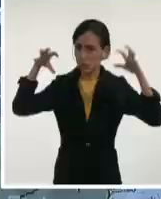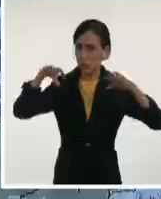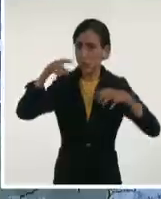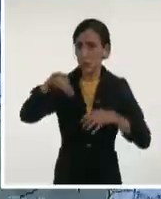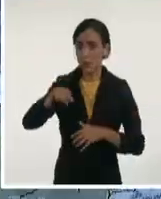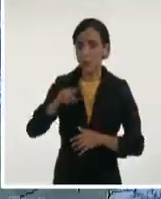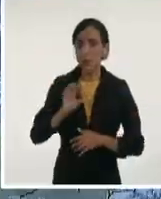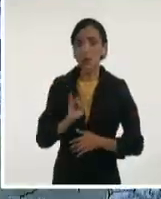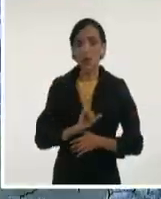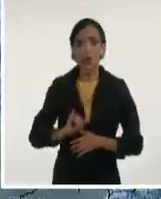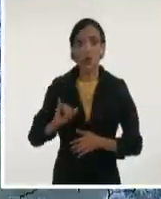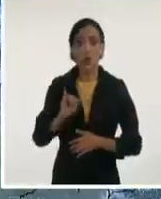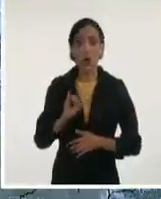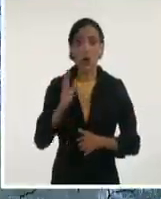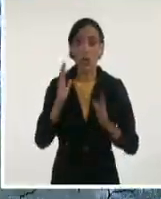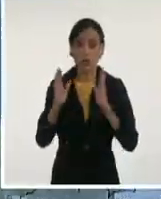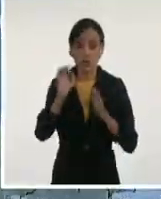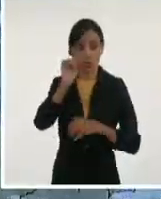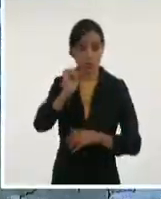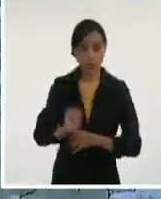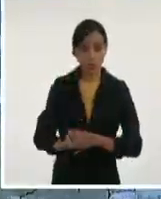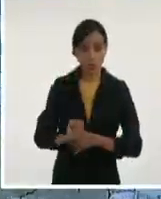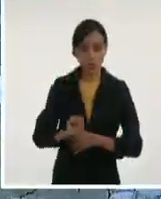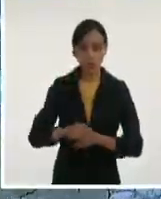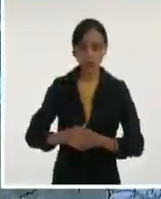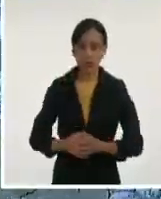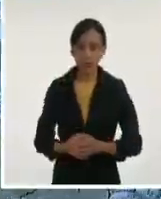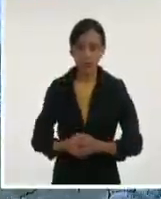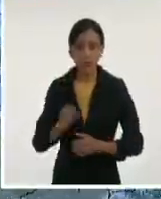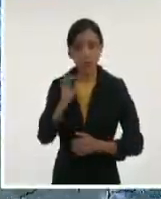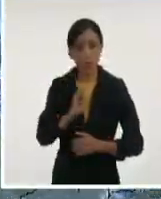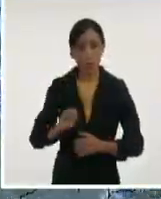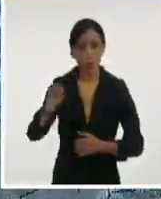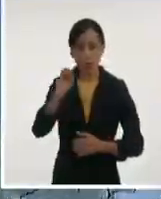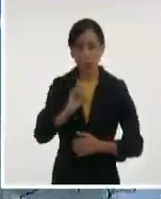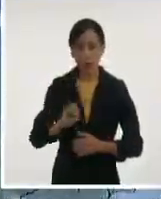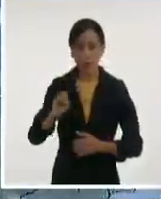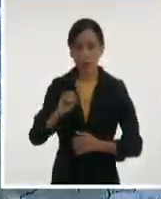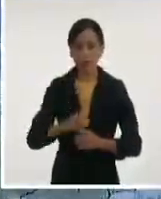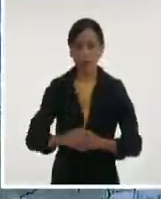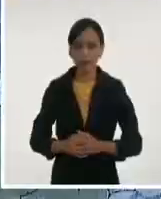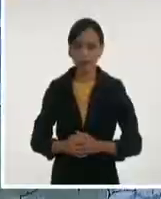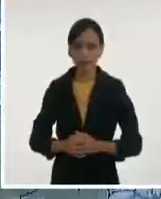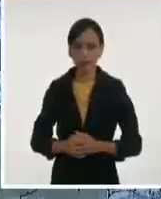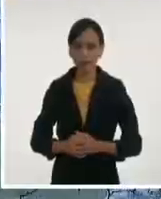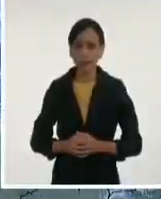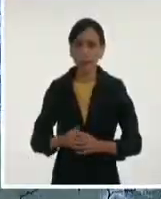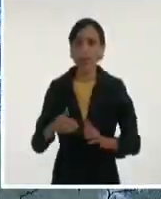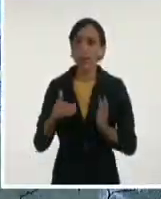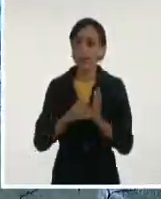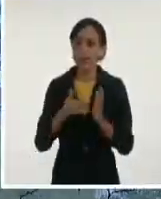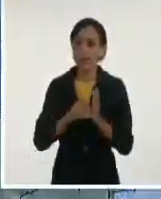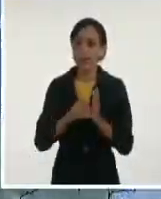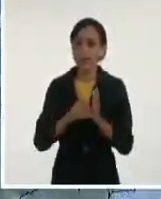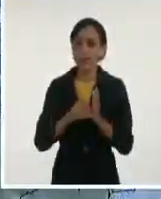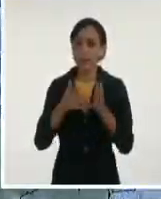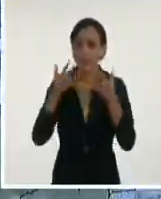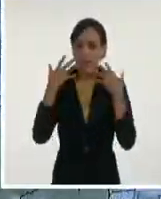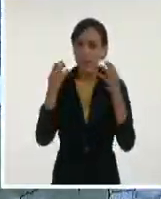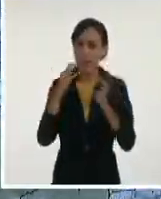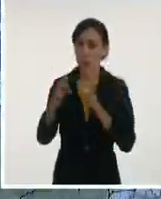así como en el interior y sur del centro y el oriente del país les deseamos que tengan una tarde muy feliz que se cuiden y